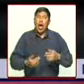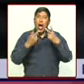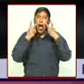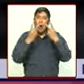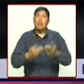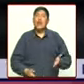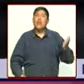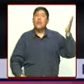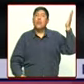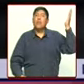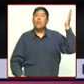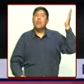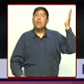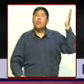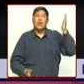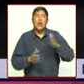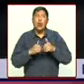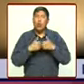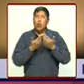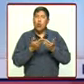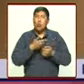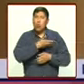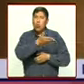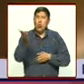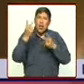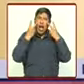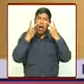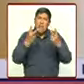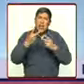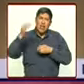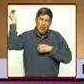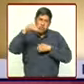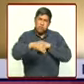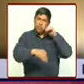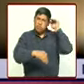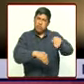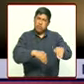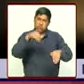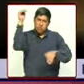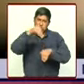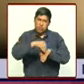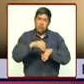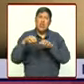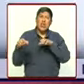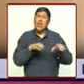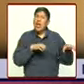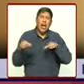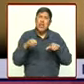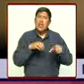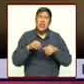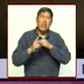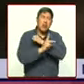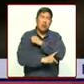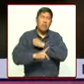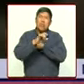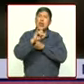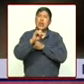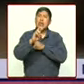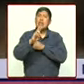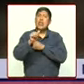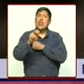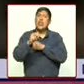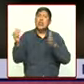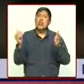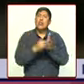viendo imágenes de cómo ustedes han visto este ataque de los misiles balísticos que Irán lanzó en contra